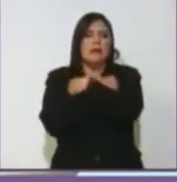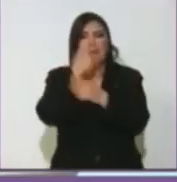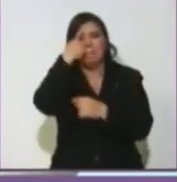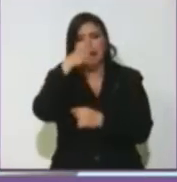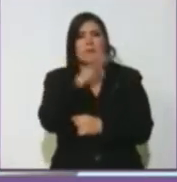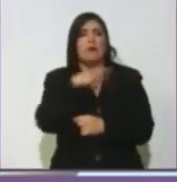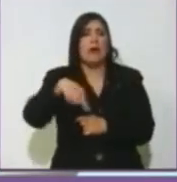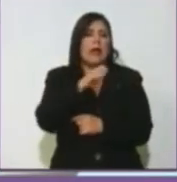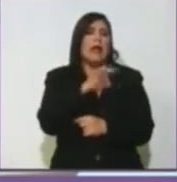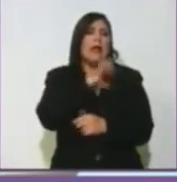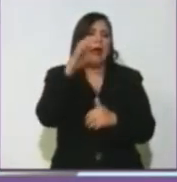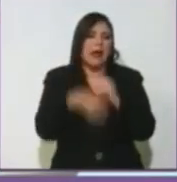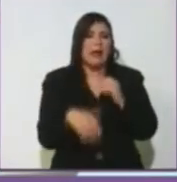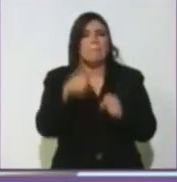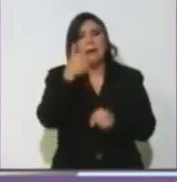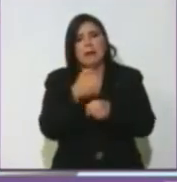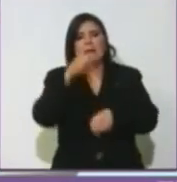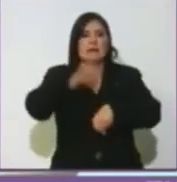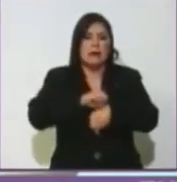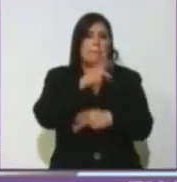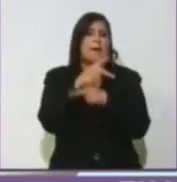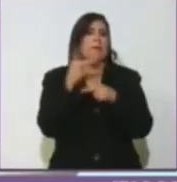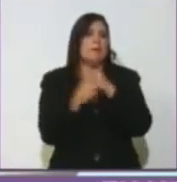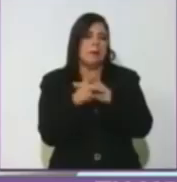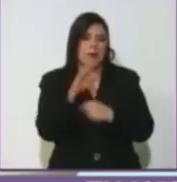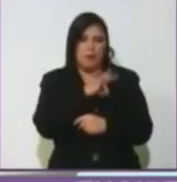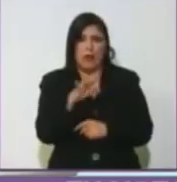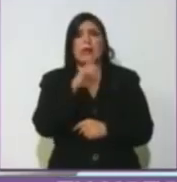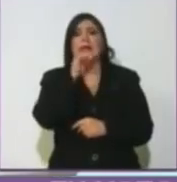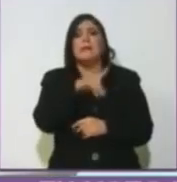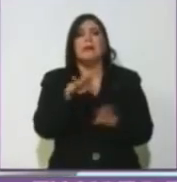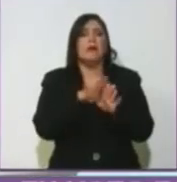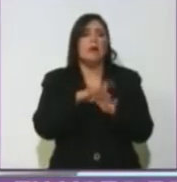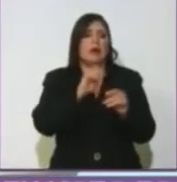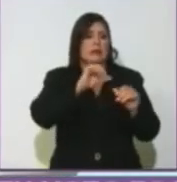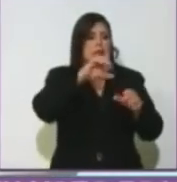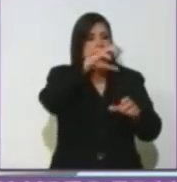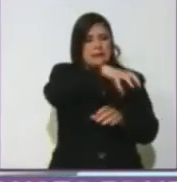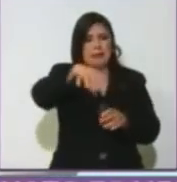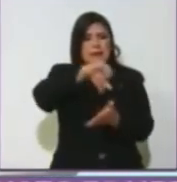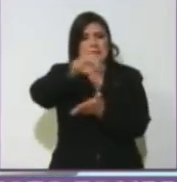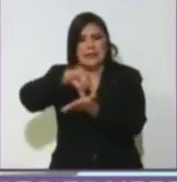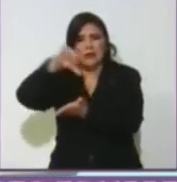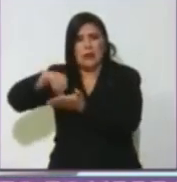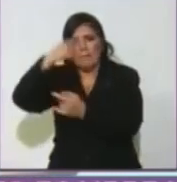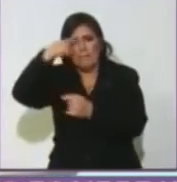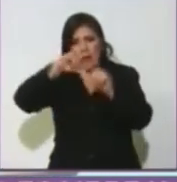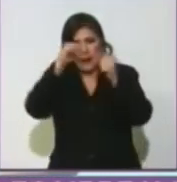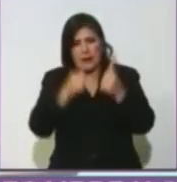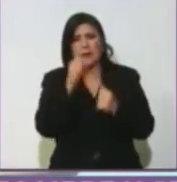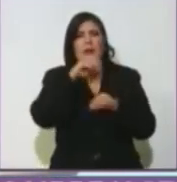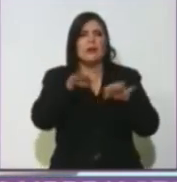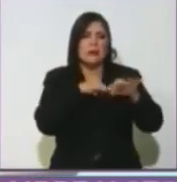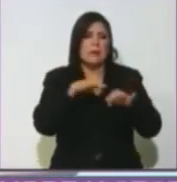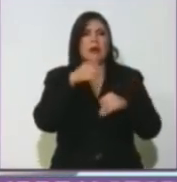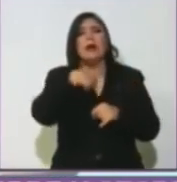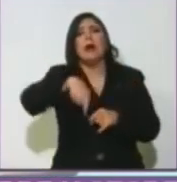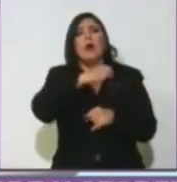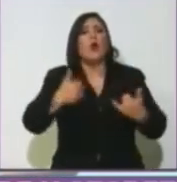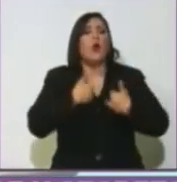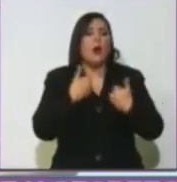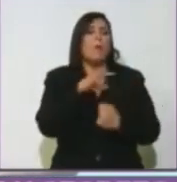primaria secundaria y preparatoria centros de artes y oficios de tal manera que los jóvenes tengan la oportunidad de